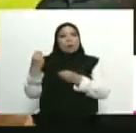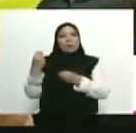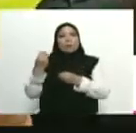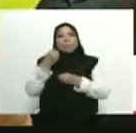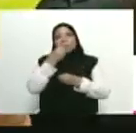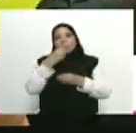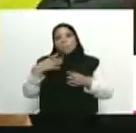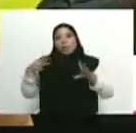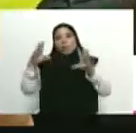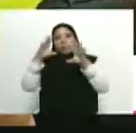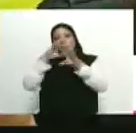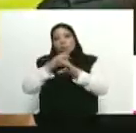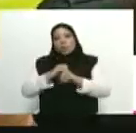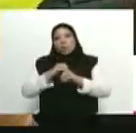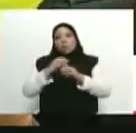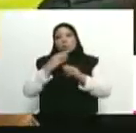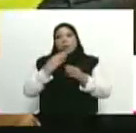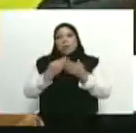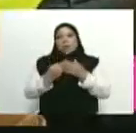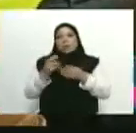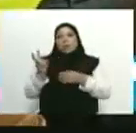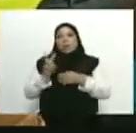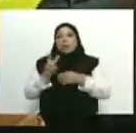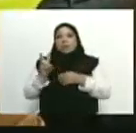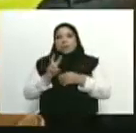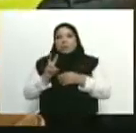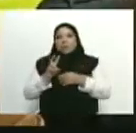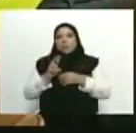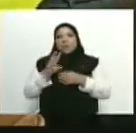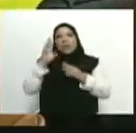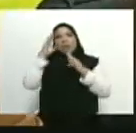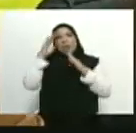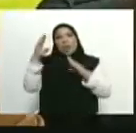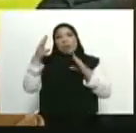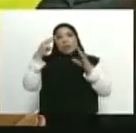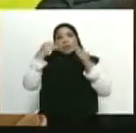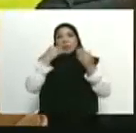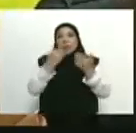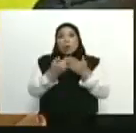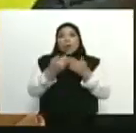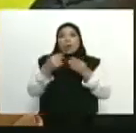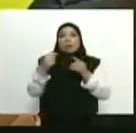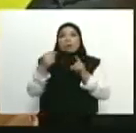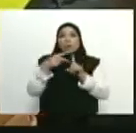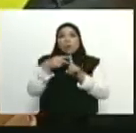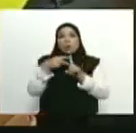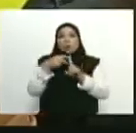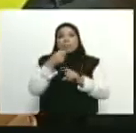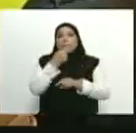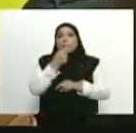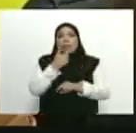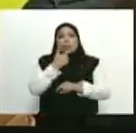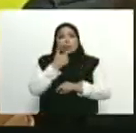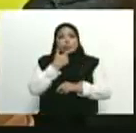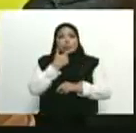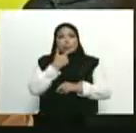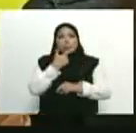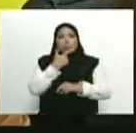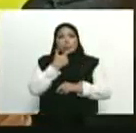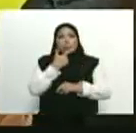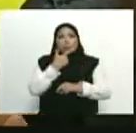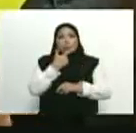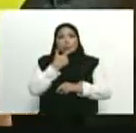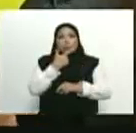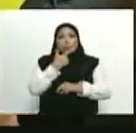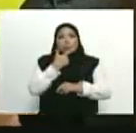noches, presidente, a toda Venezuela. Gracias por la invitación. Sí, presidente, bueno, esto es un hotel que está